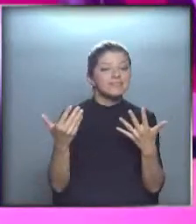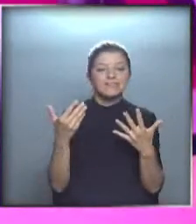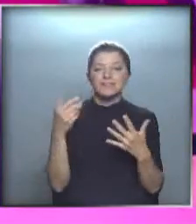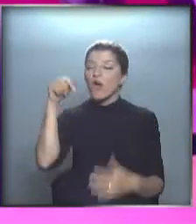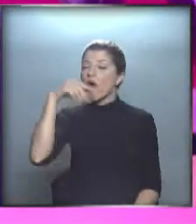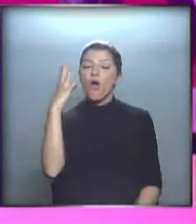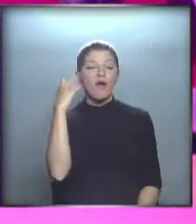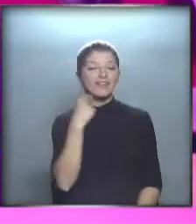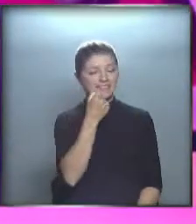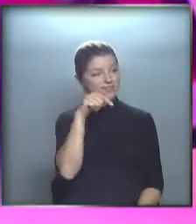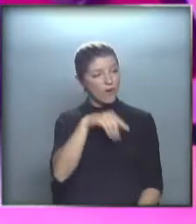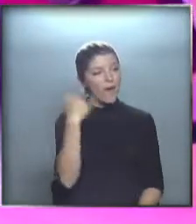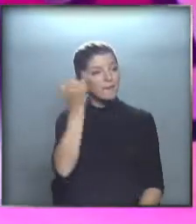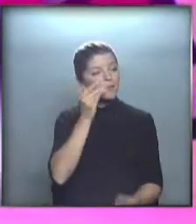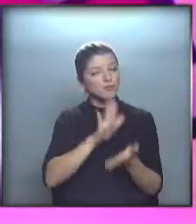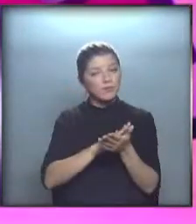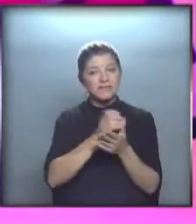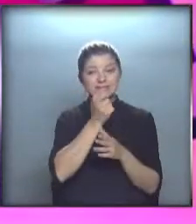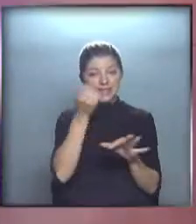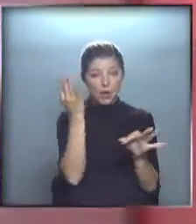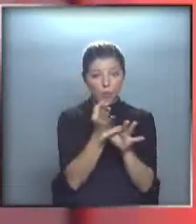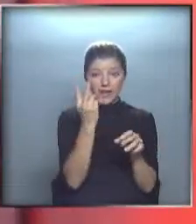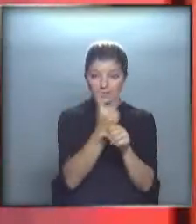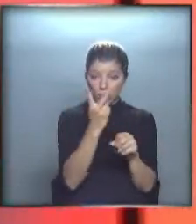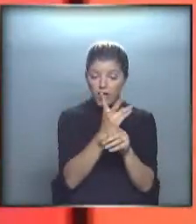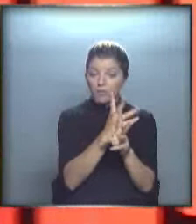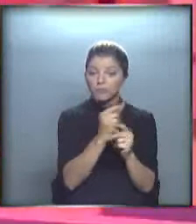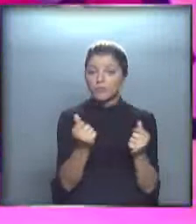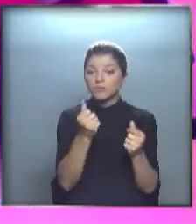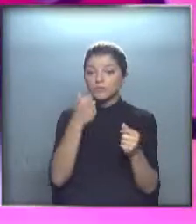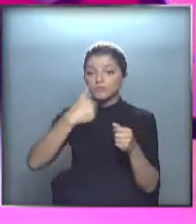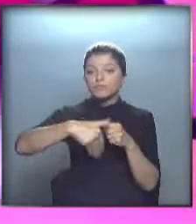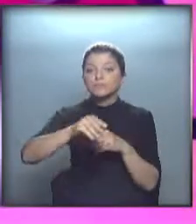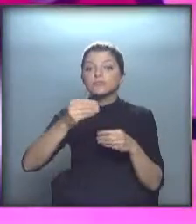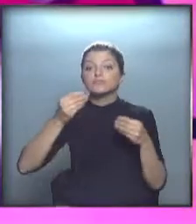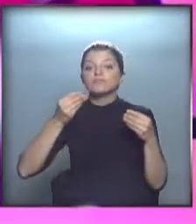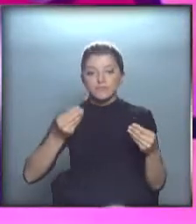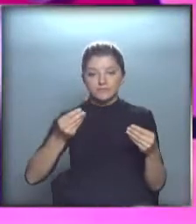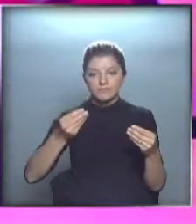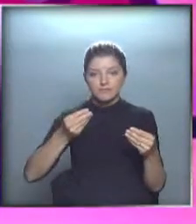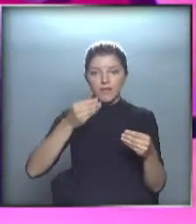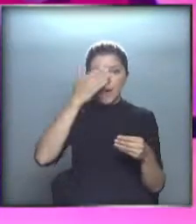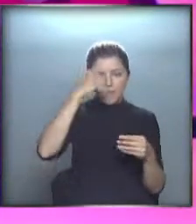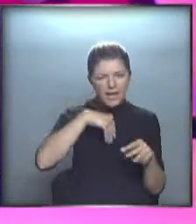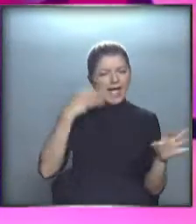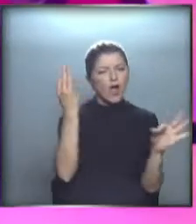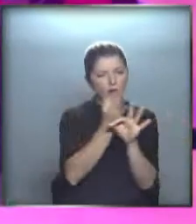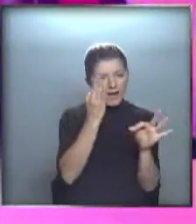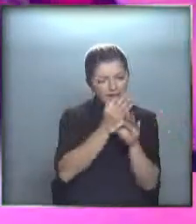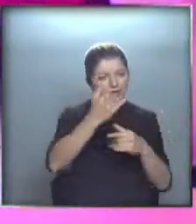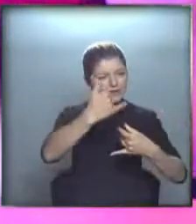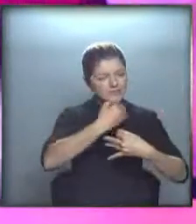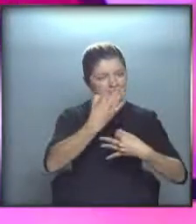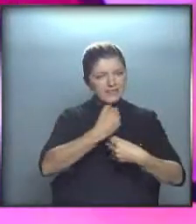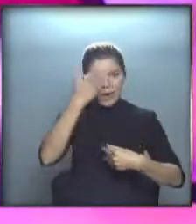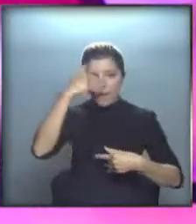estar hablando sobre qué pasa cuando terminamos el secundario. ¿Qué pasa? ¿Cómo nos prepara la escuela para lo que viene después? ¿Qué